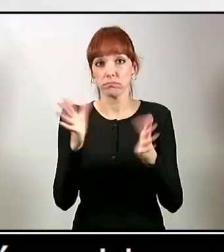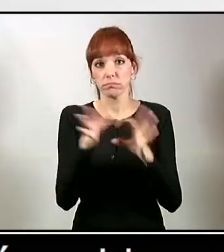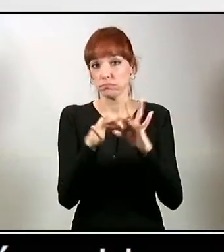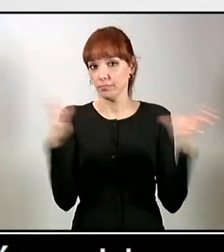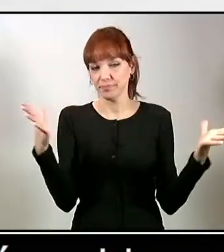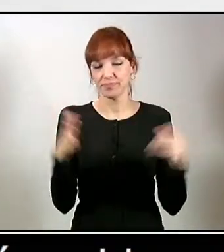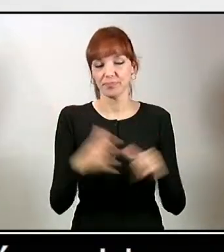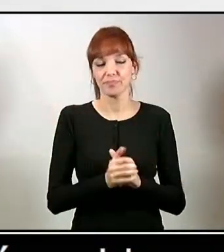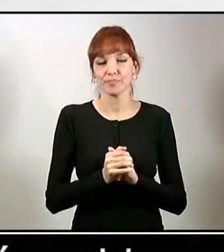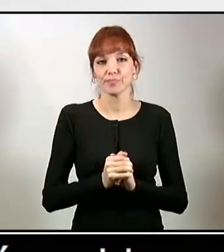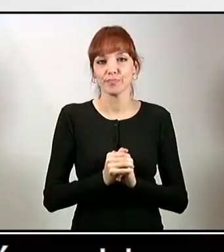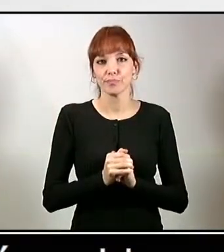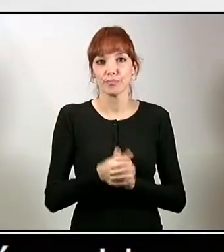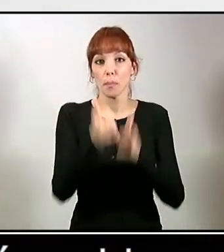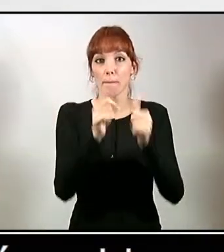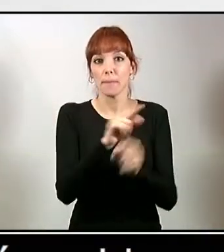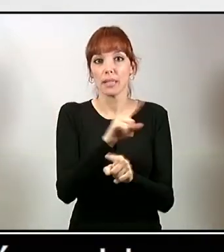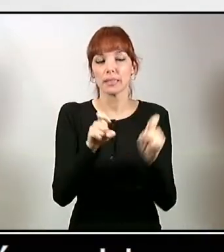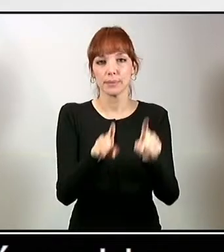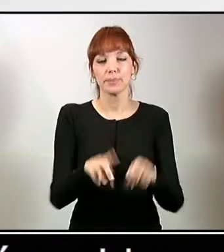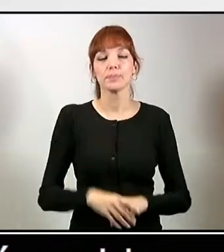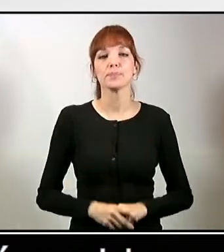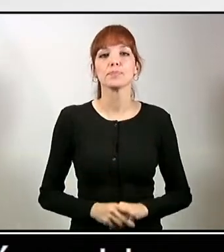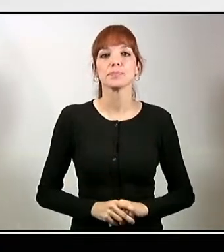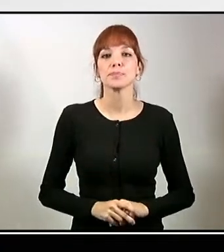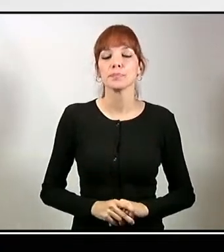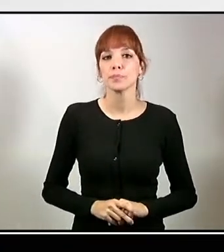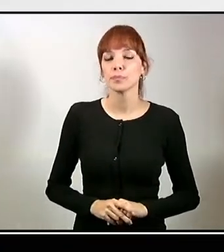otro. ¿Más preguntas?